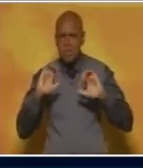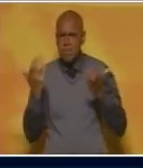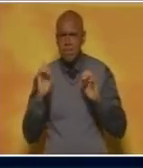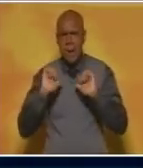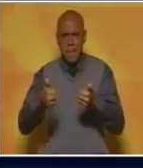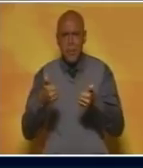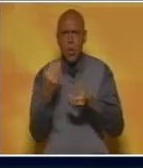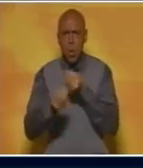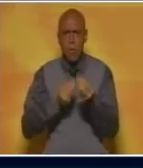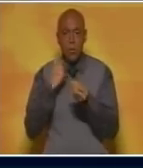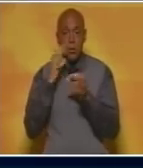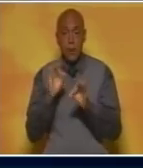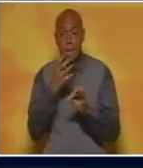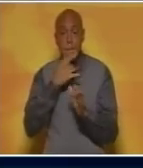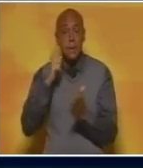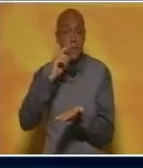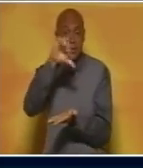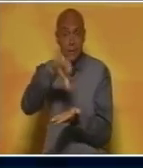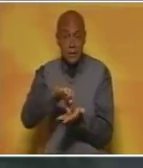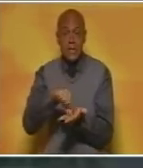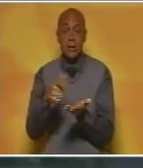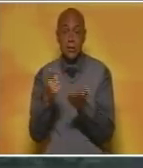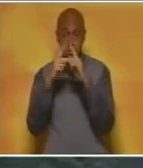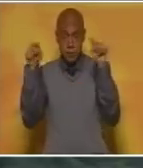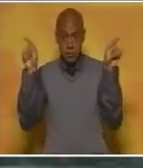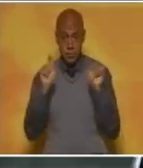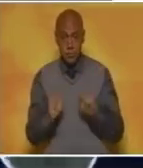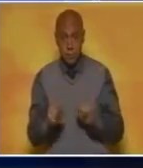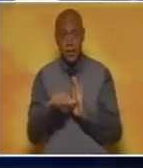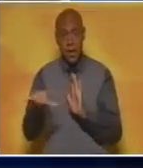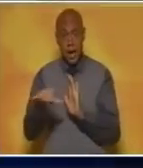aparentemente surgió cerca de la zona central del recinto.